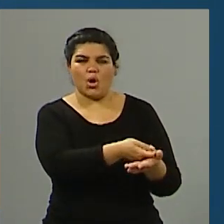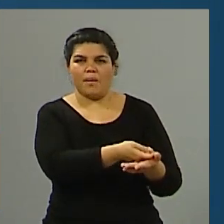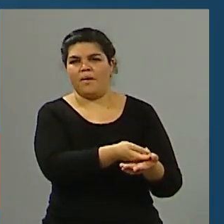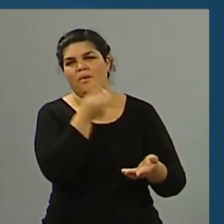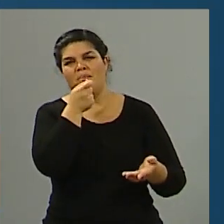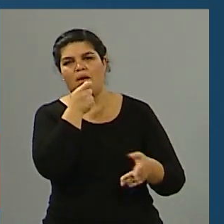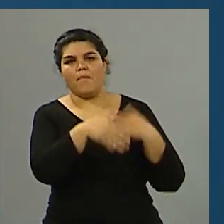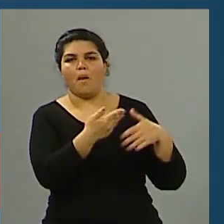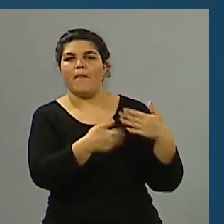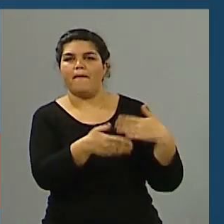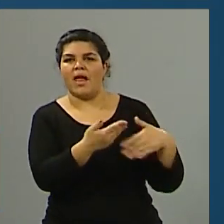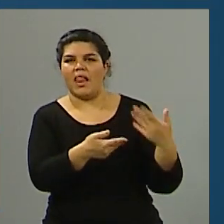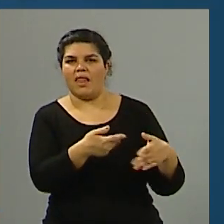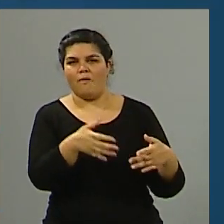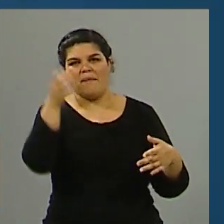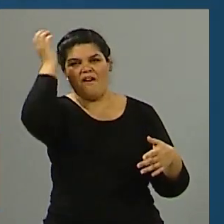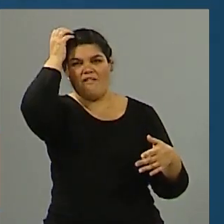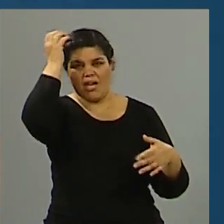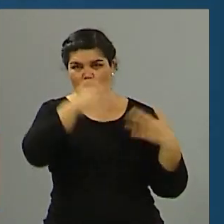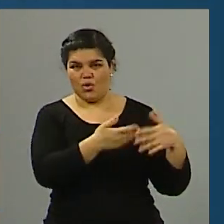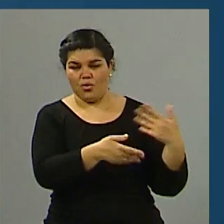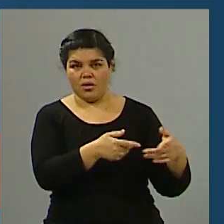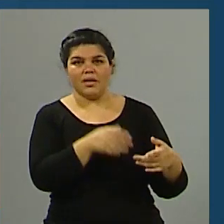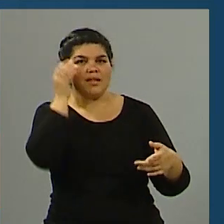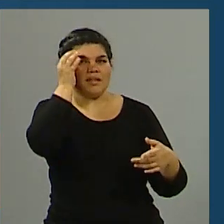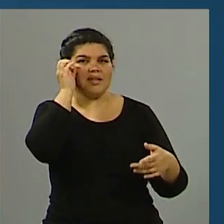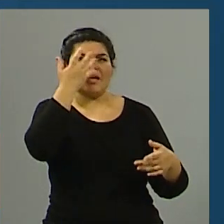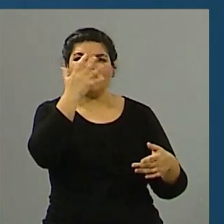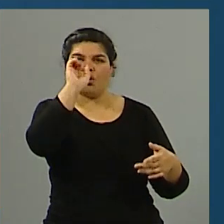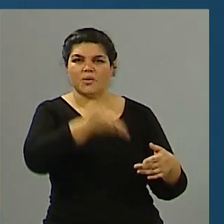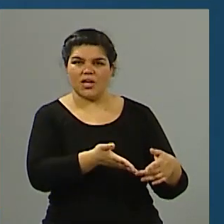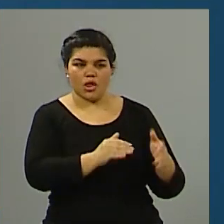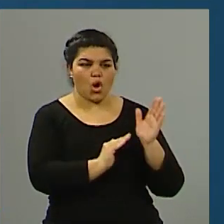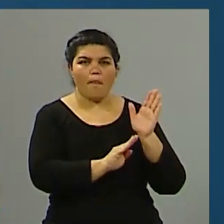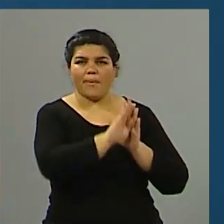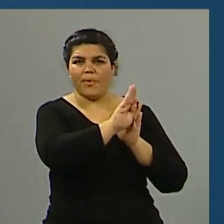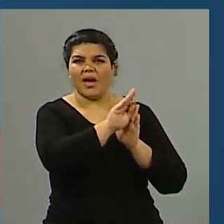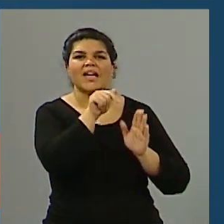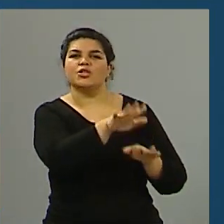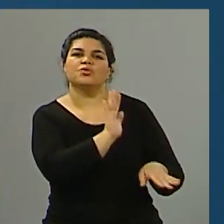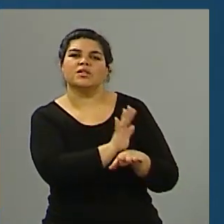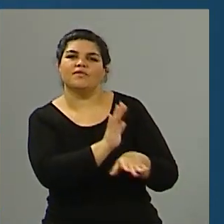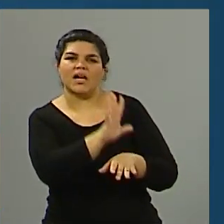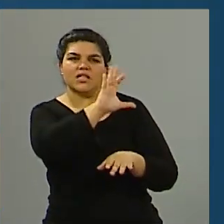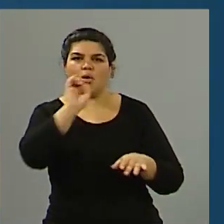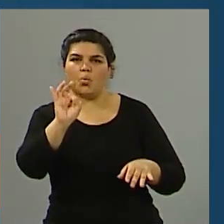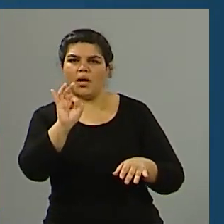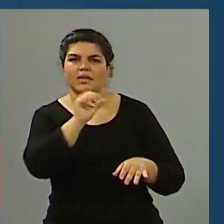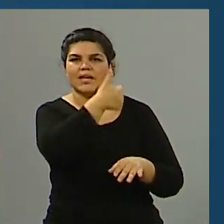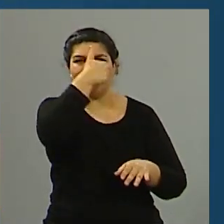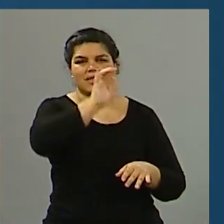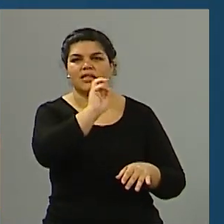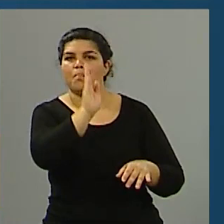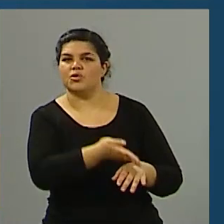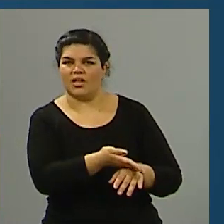higiénico, si bien aumentó casi un 35%, han pagado valores de hasta un 50-60%. O